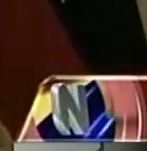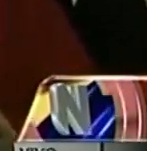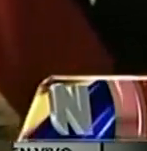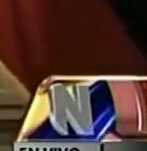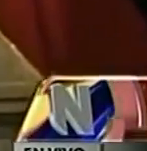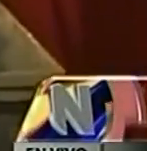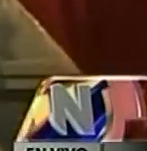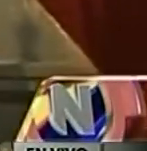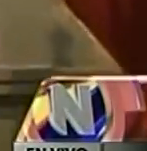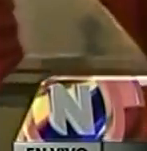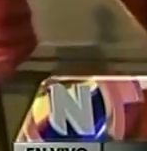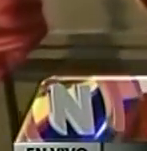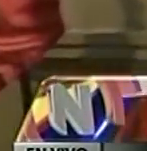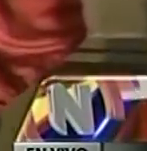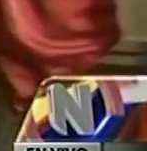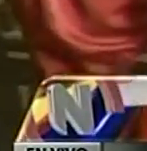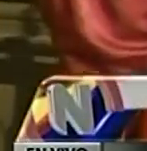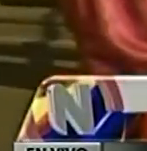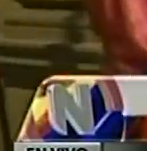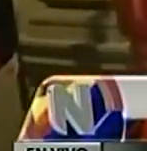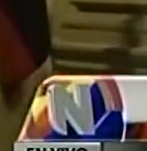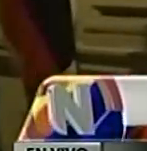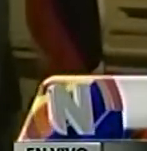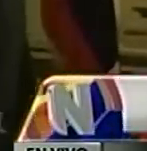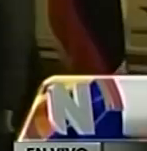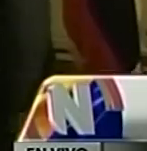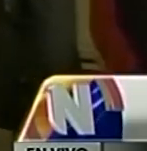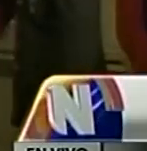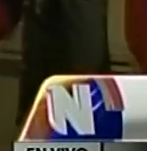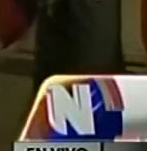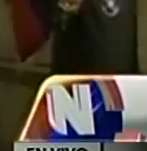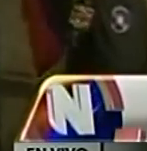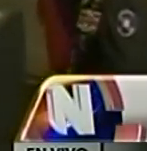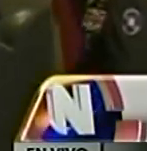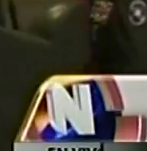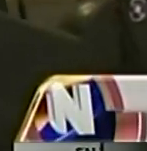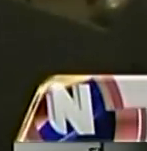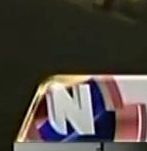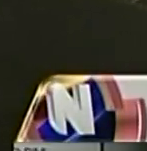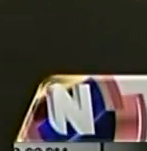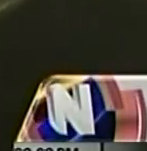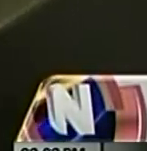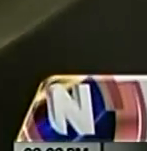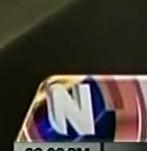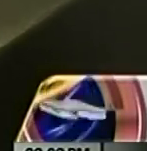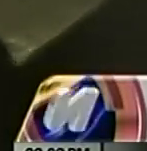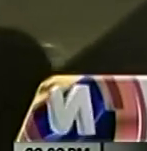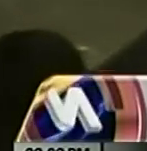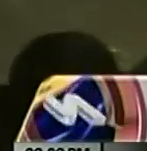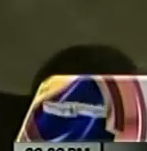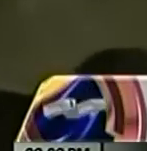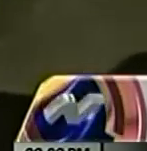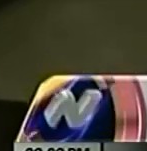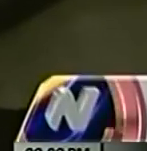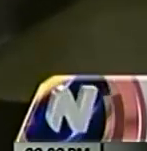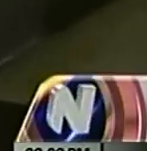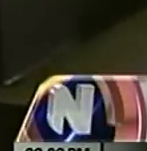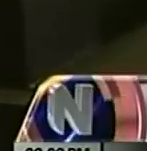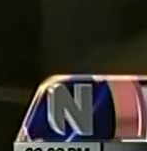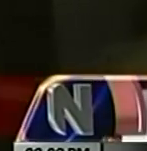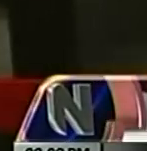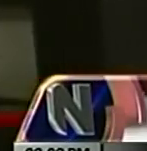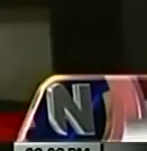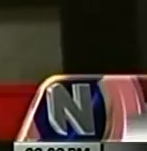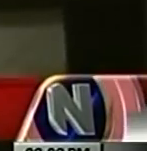bueno honores al Mariscal y también a nuestra bandera la bandera de Venezuela Allí se encuentran las banderas de los territorios a los cuales nuestro libertador